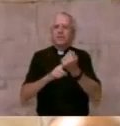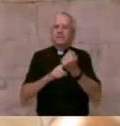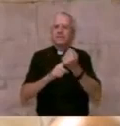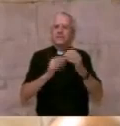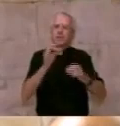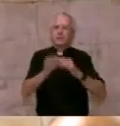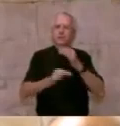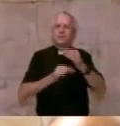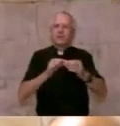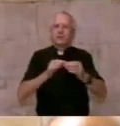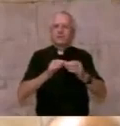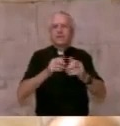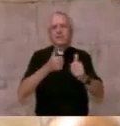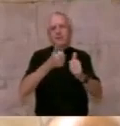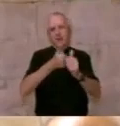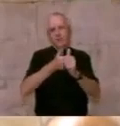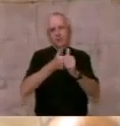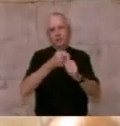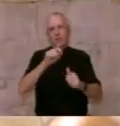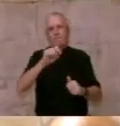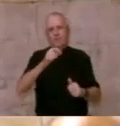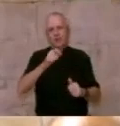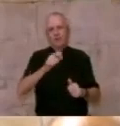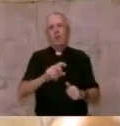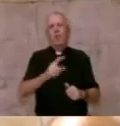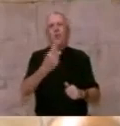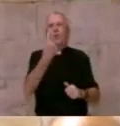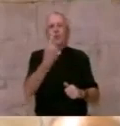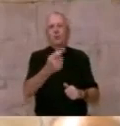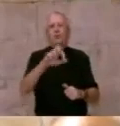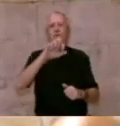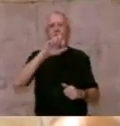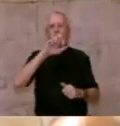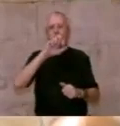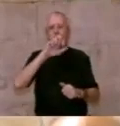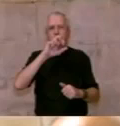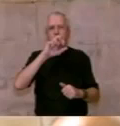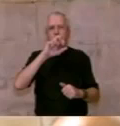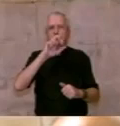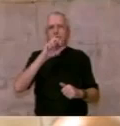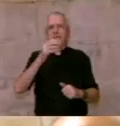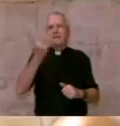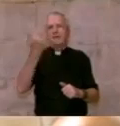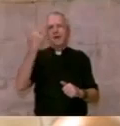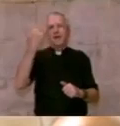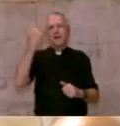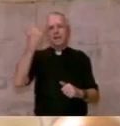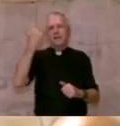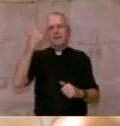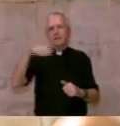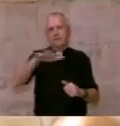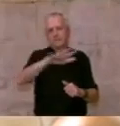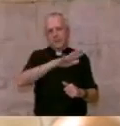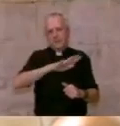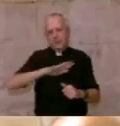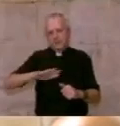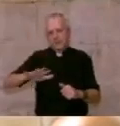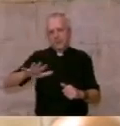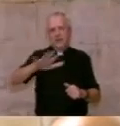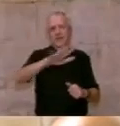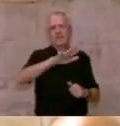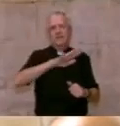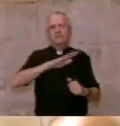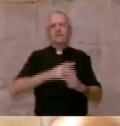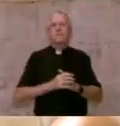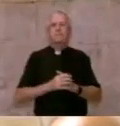del apóstol Pedro, uno de los obispos que ha regido antes esta insigne